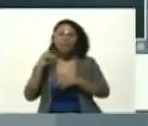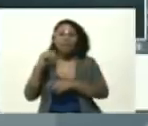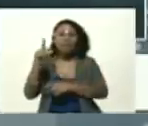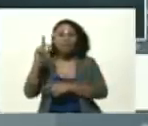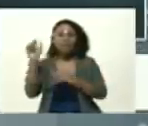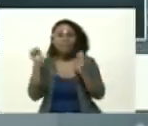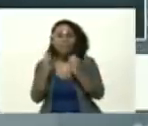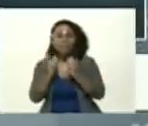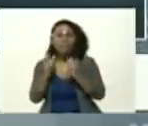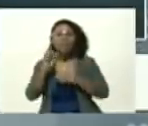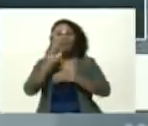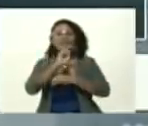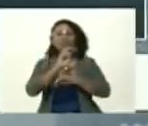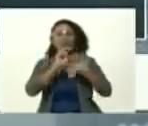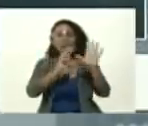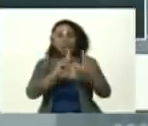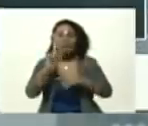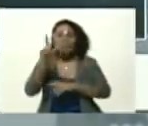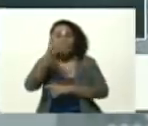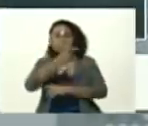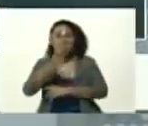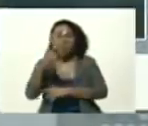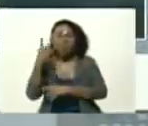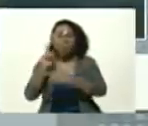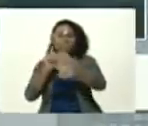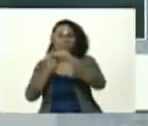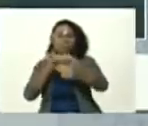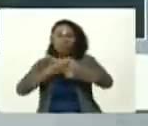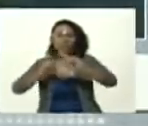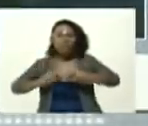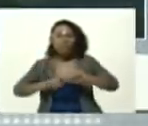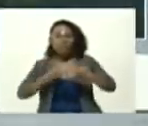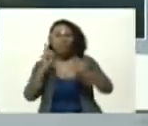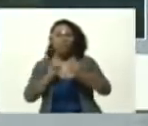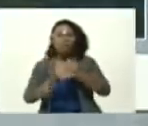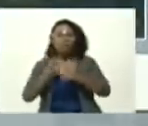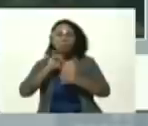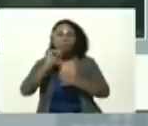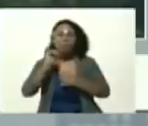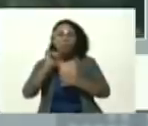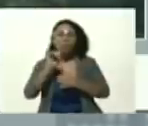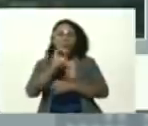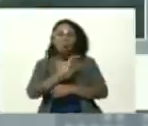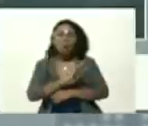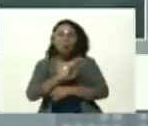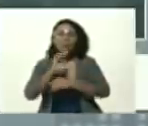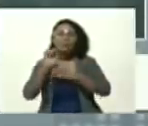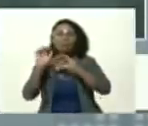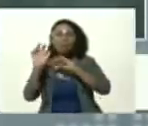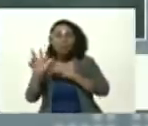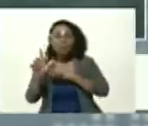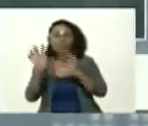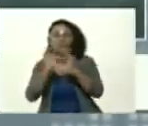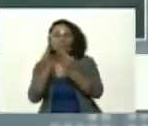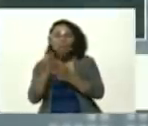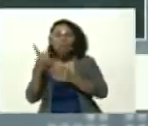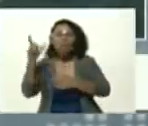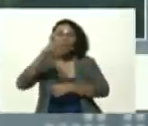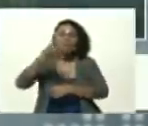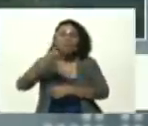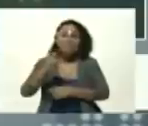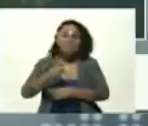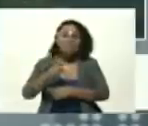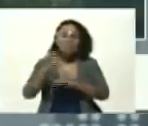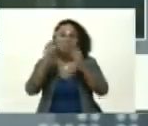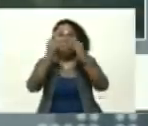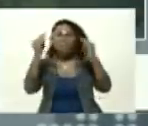para 71 personas. Tenemos detectada, a diferencia del último reporte, 43 familias que requieren refugio